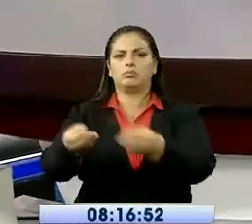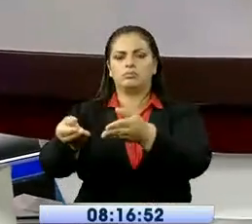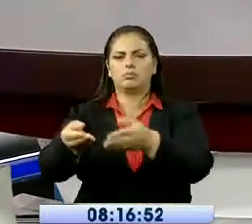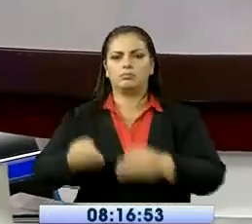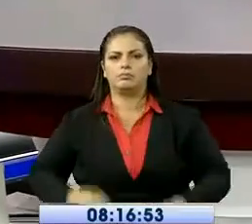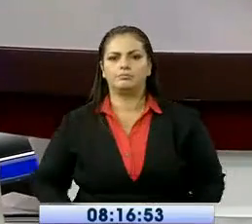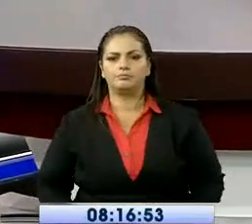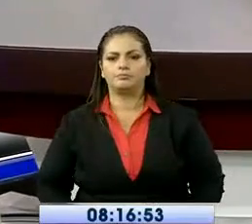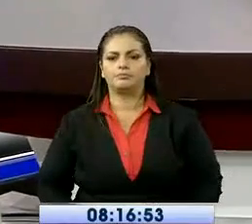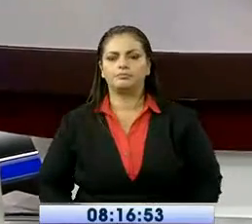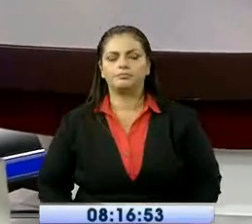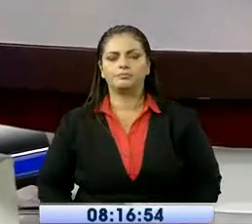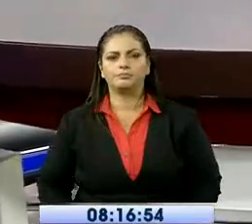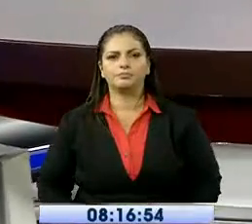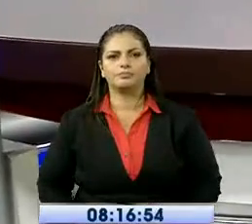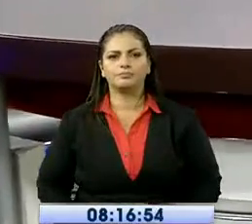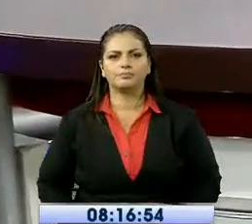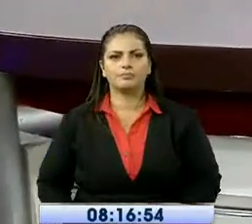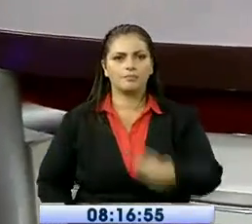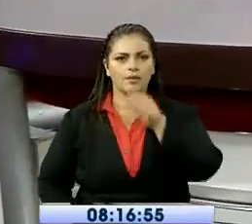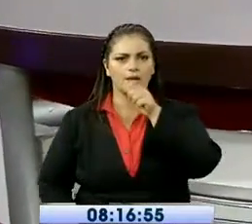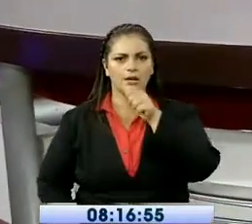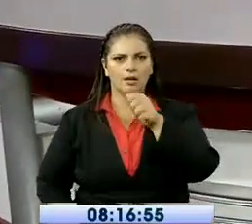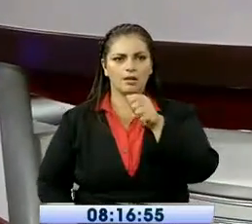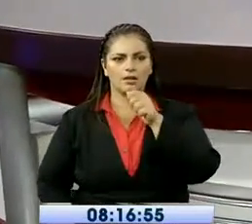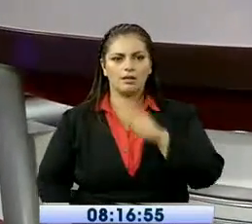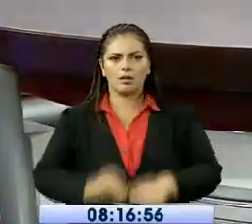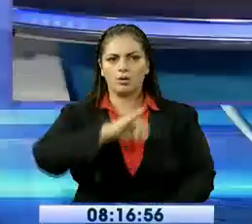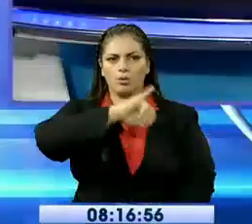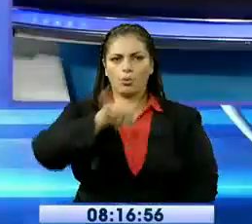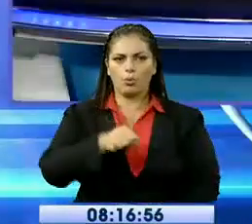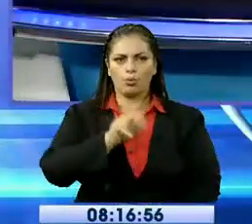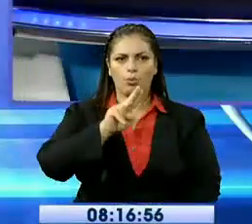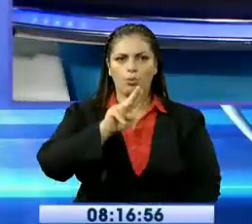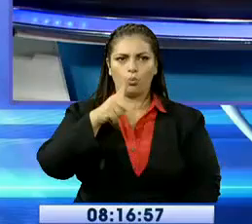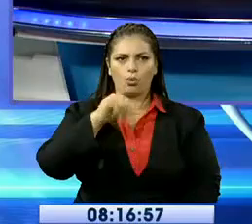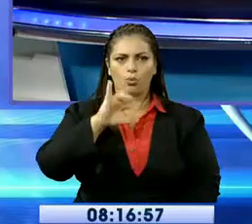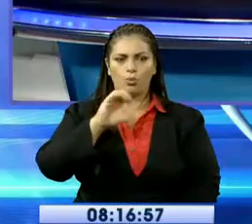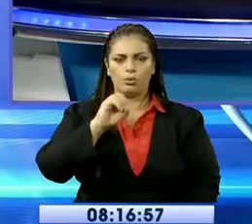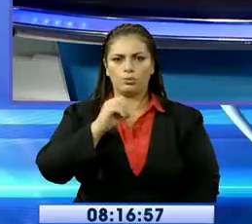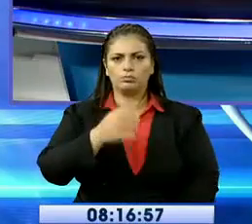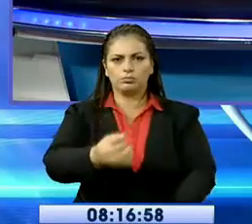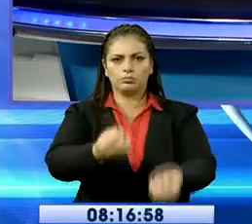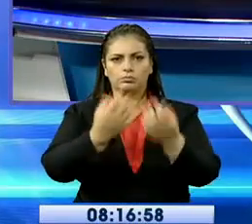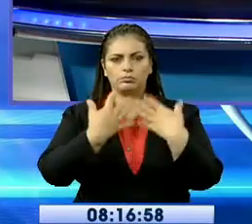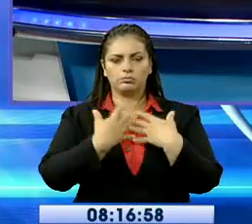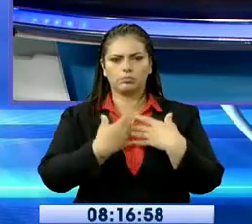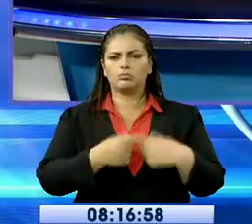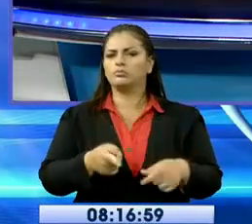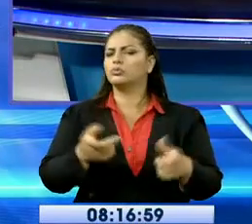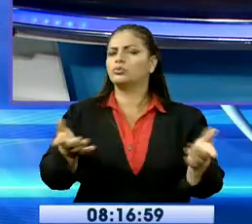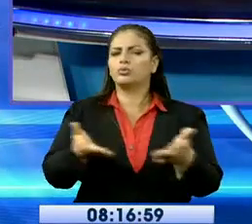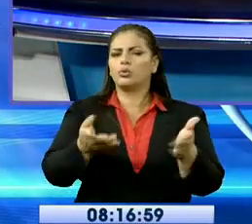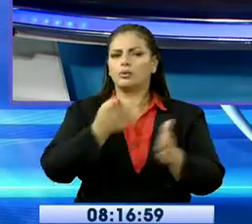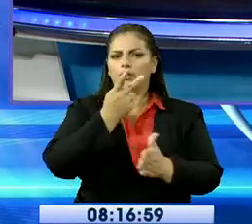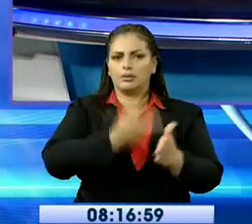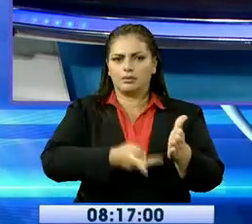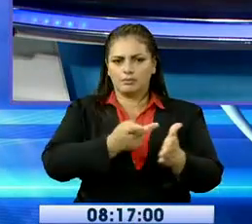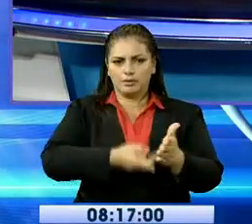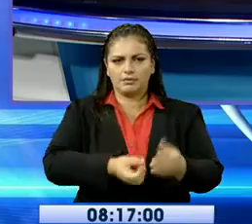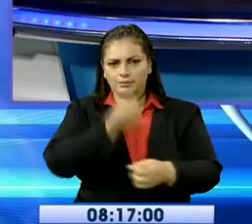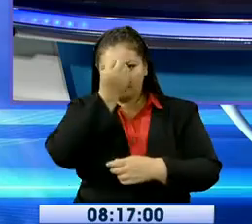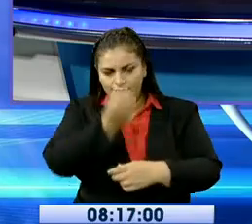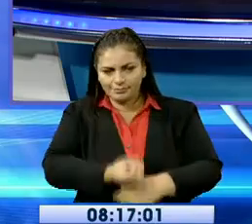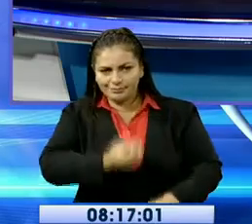Bueno, vamos a salir de estudio para enlazarnos con Julio César Saona, listo para informar. Hola. ¿Dónde estás, Julio César, y cuáles son las novedades? Buenos días. Buen